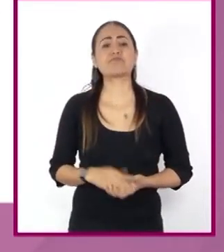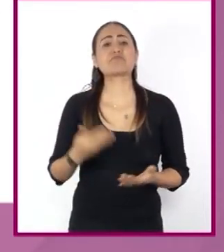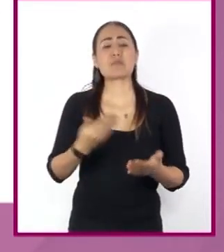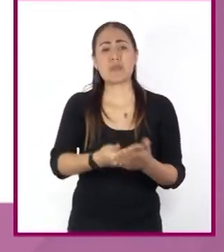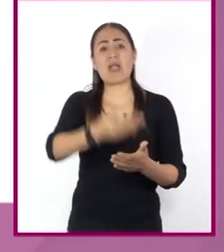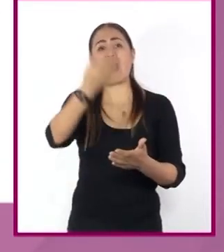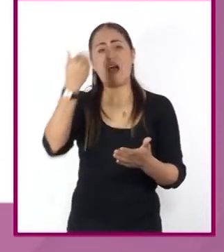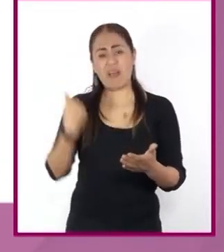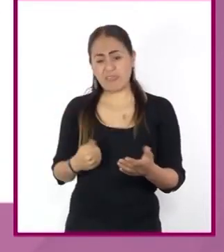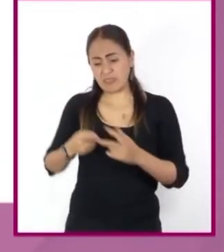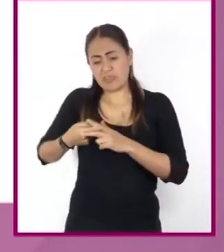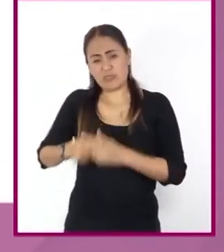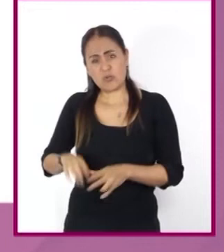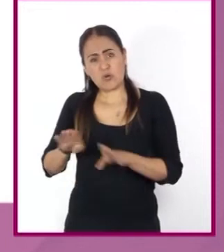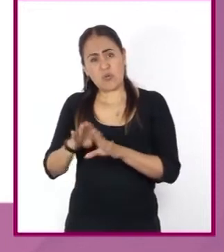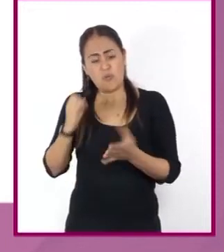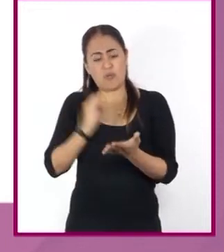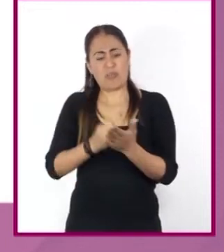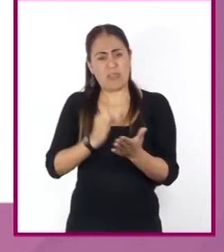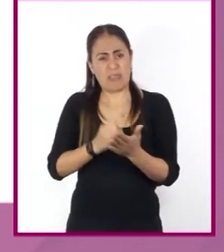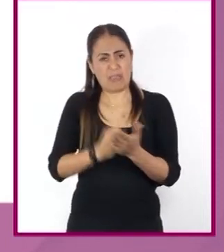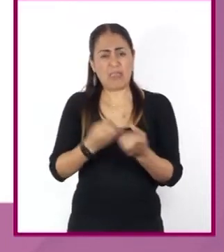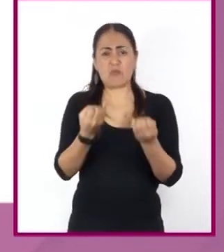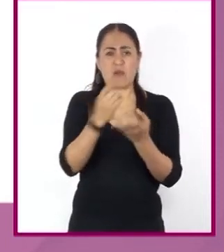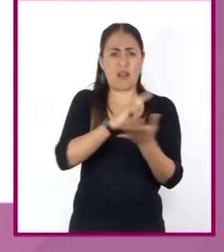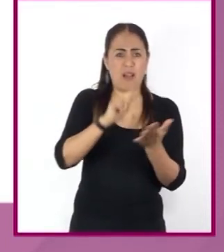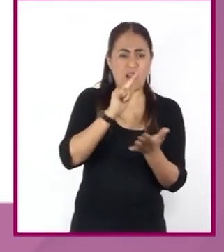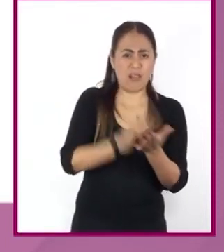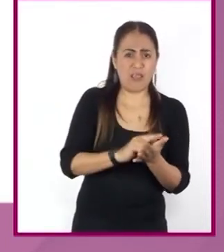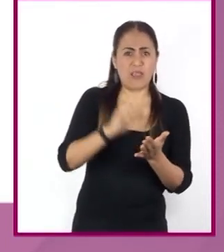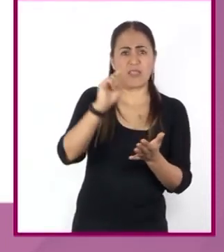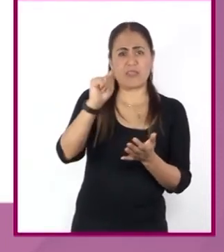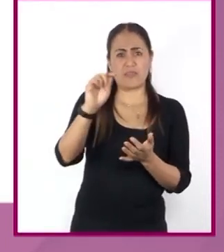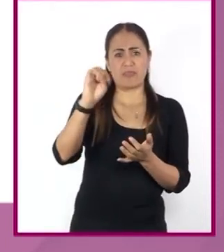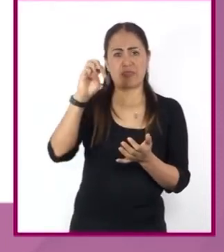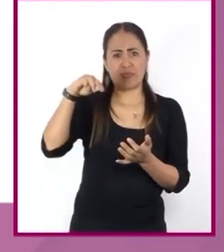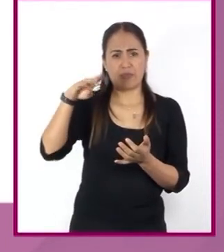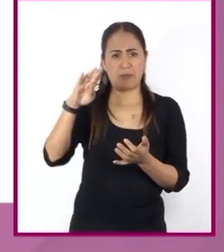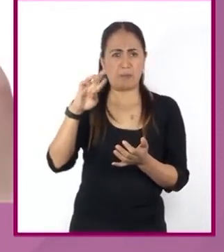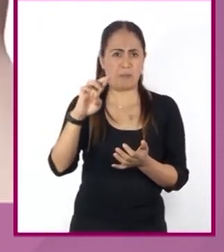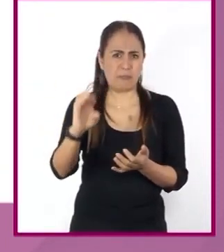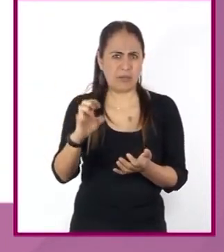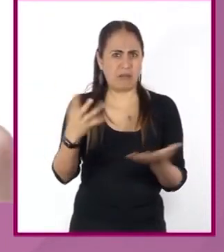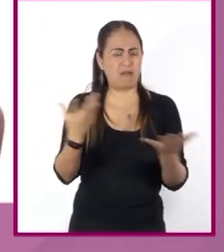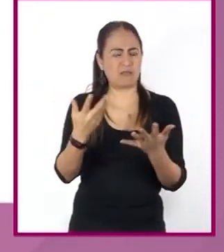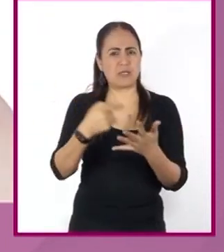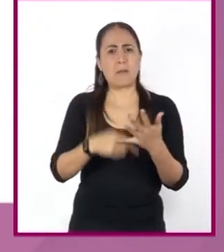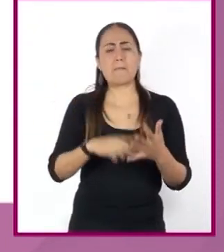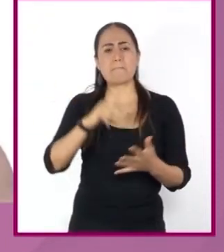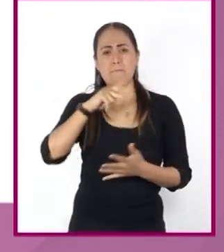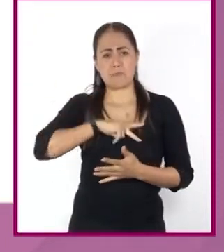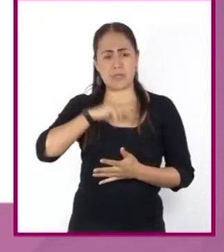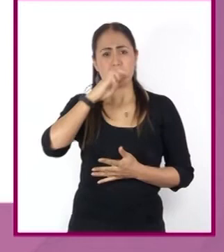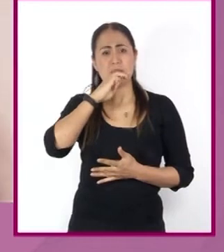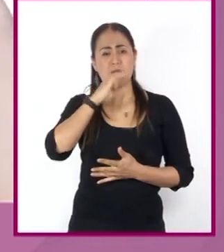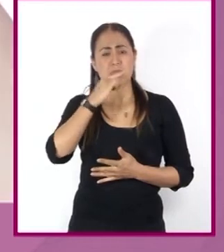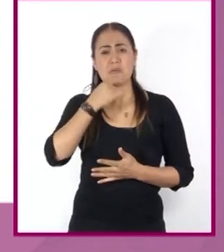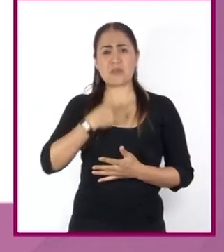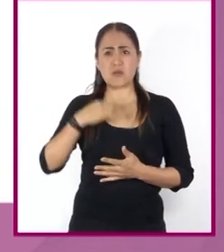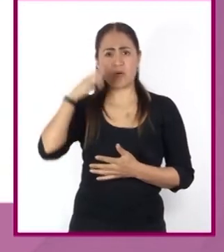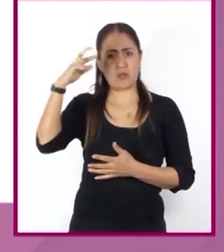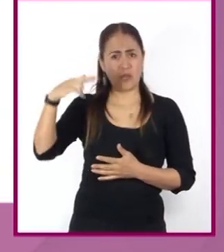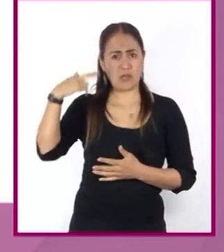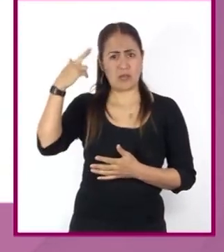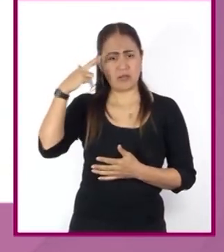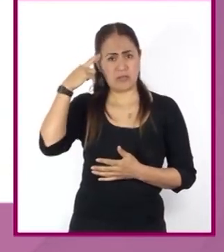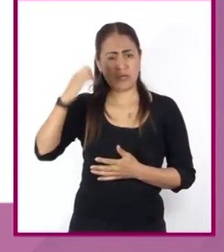nuevos impuestos y la ley del timbre que grababa las transacciones oficiales. Mi madre me contó que Jorge III, el